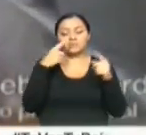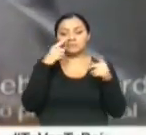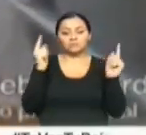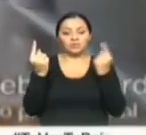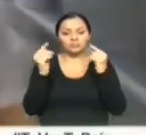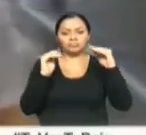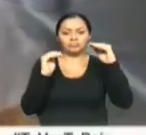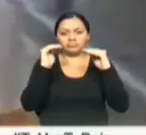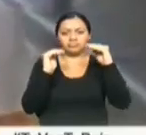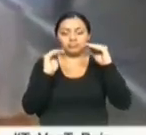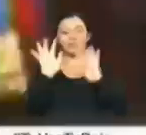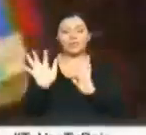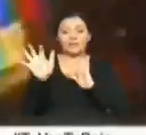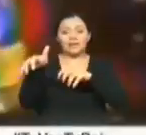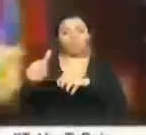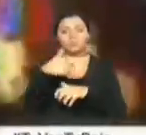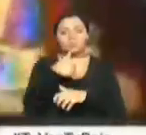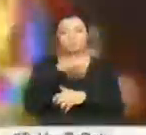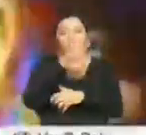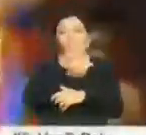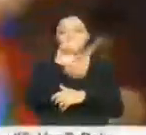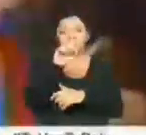apretada. Febres Cordero logró